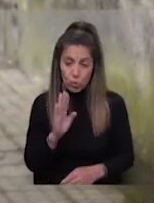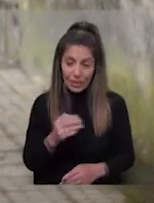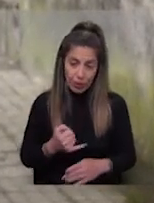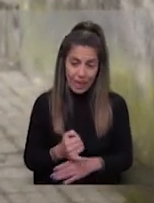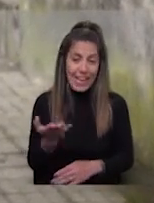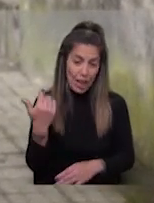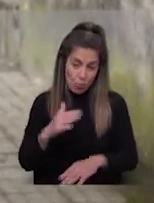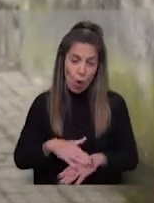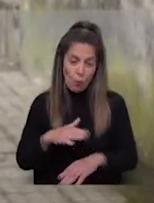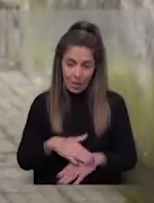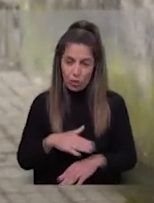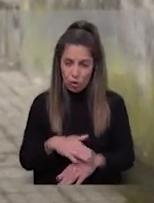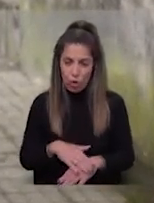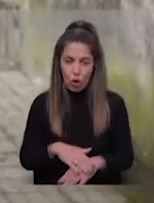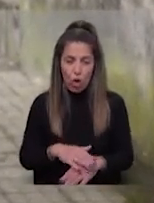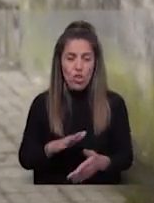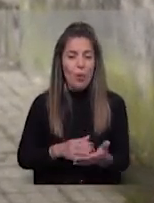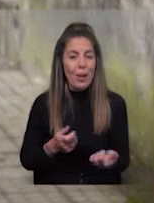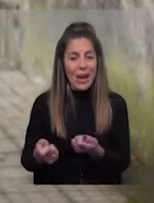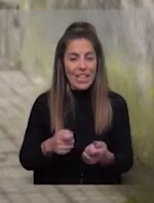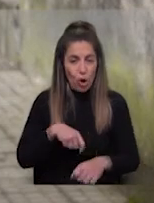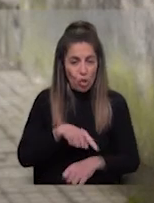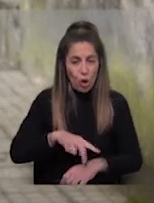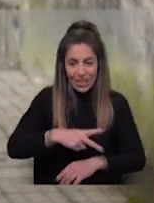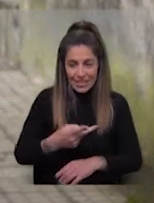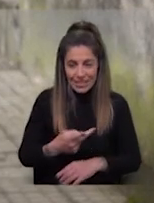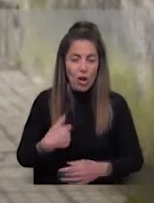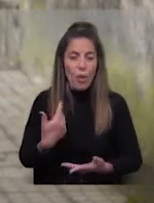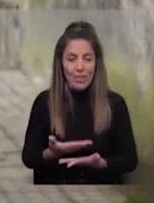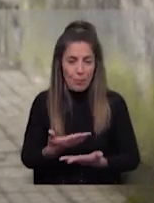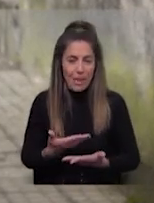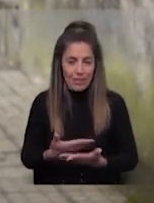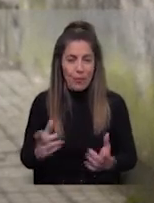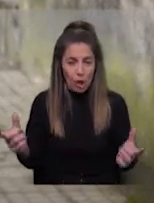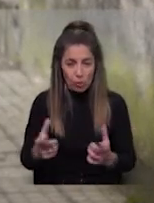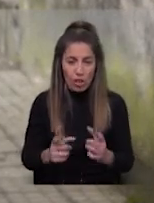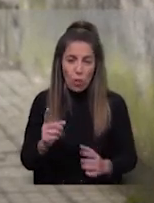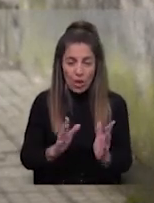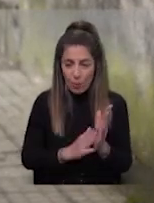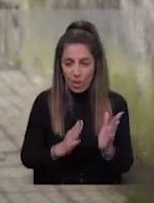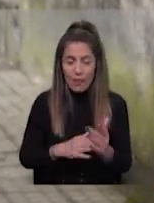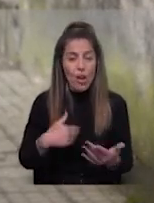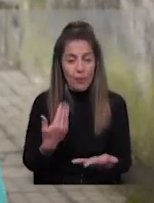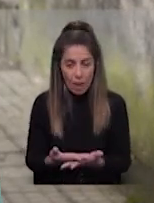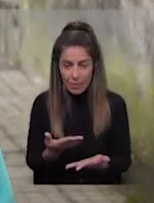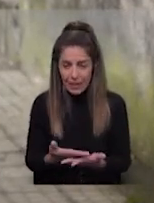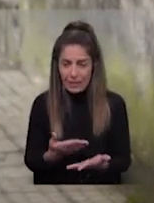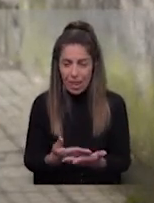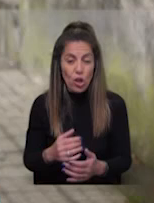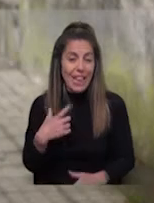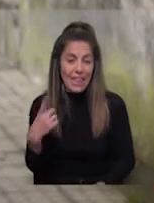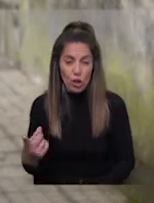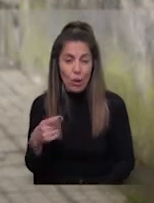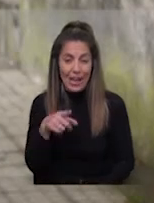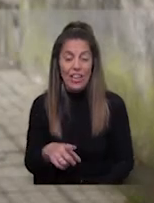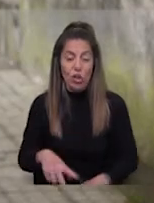momento irregularidades sobre el manejo de horas extras, lo había planteado, había reunido alguna prueba y lo había planteado en el directorio para